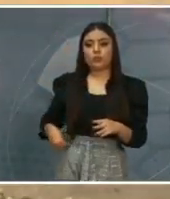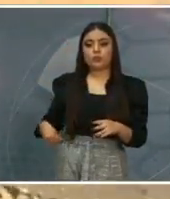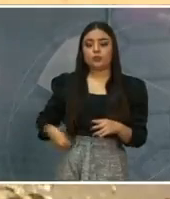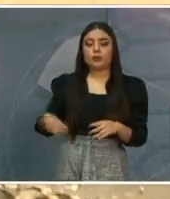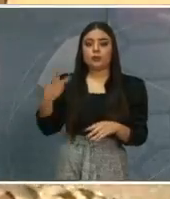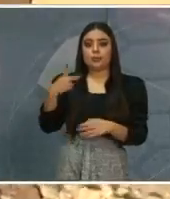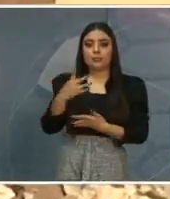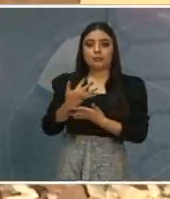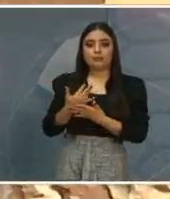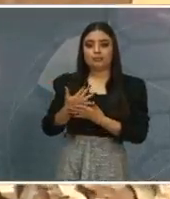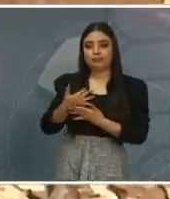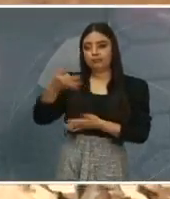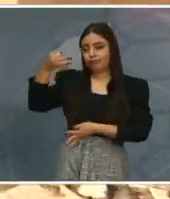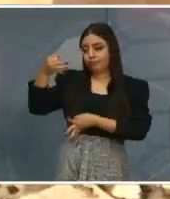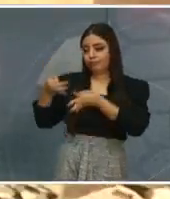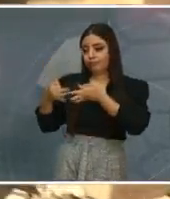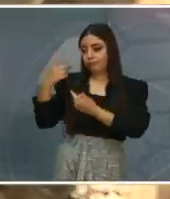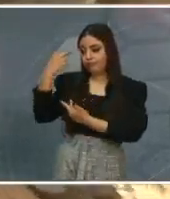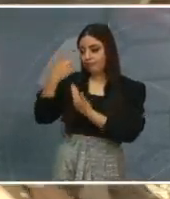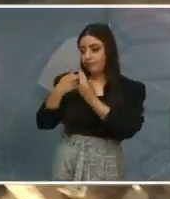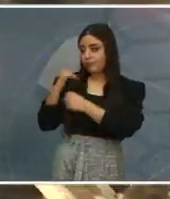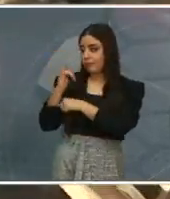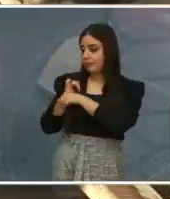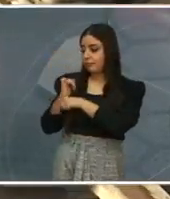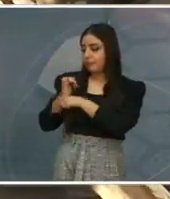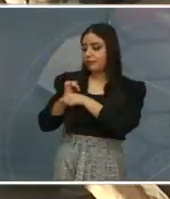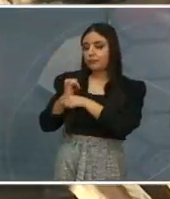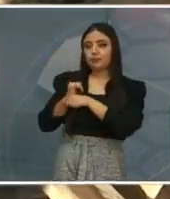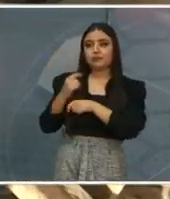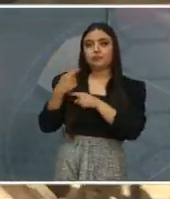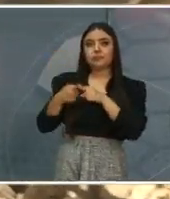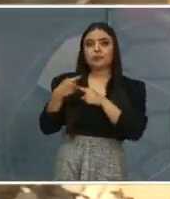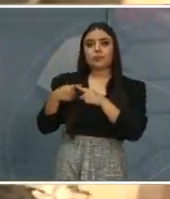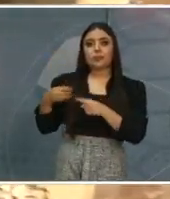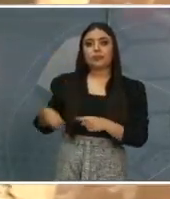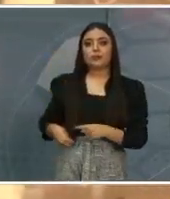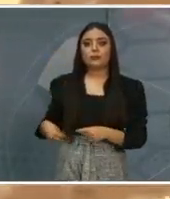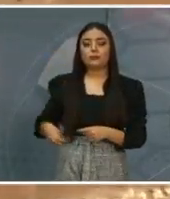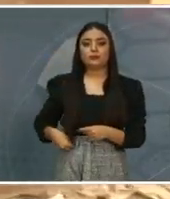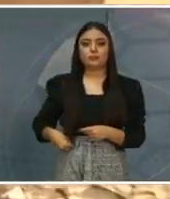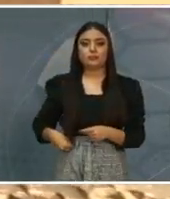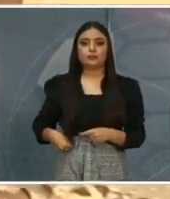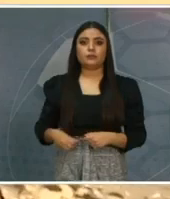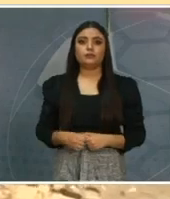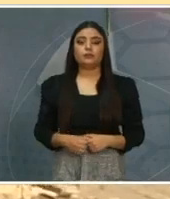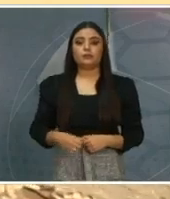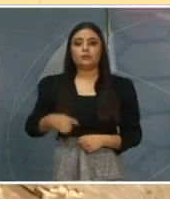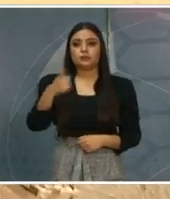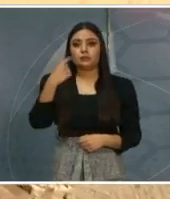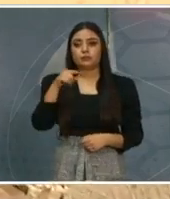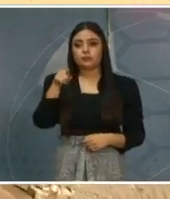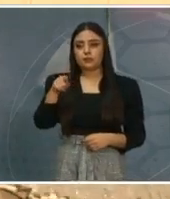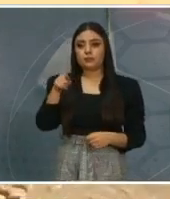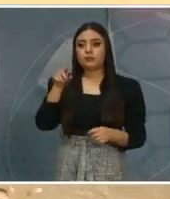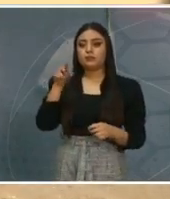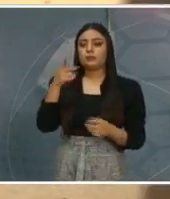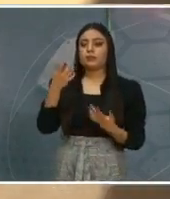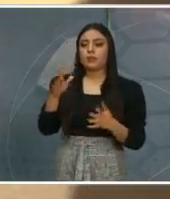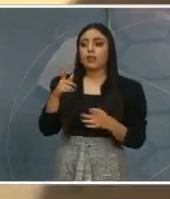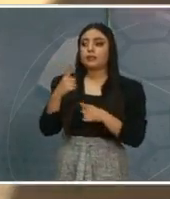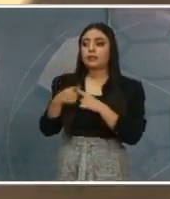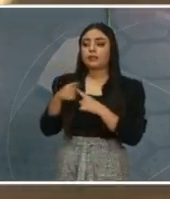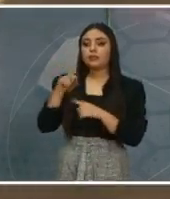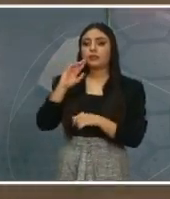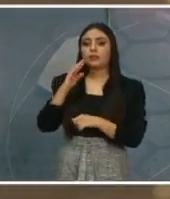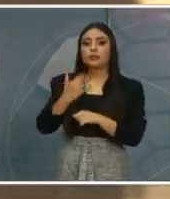de investigar y, bueno, pues también el juez del Tribunal de Justicia deslindar la responsabilidad de los daños, Ángel.